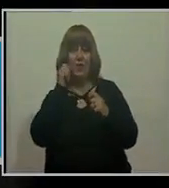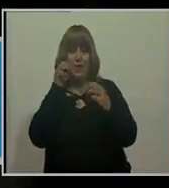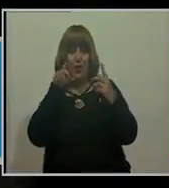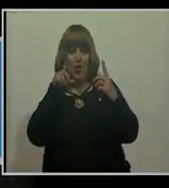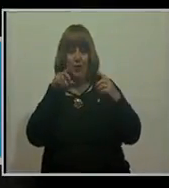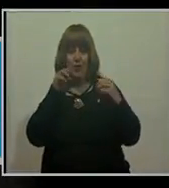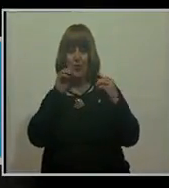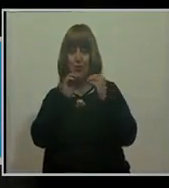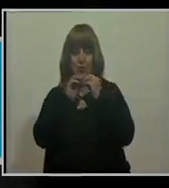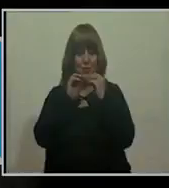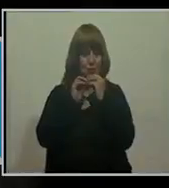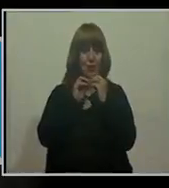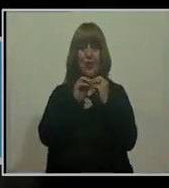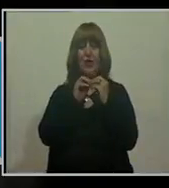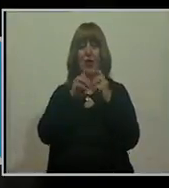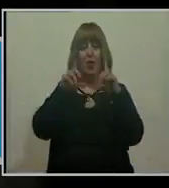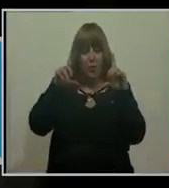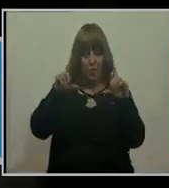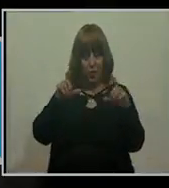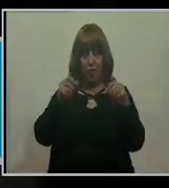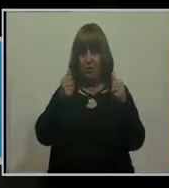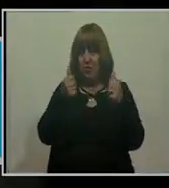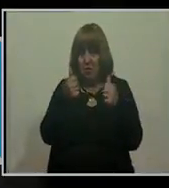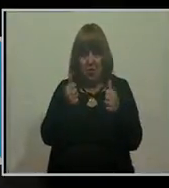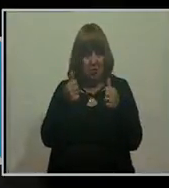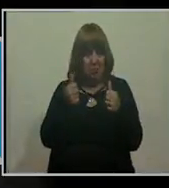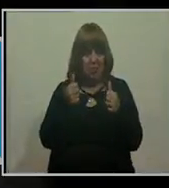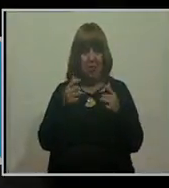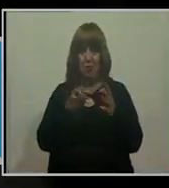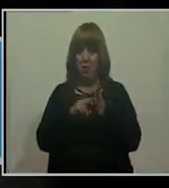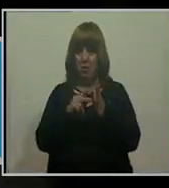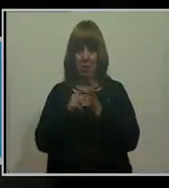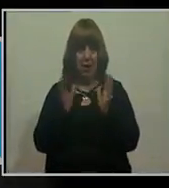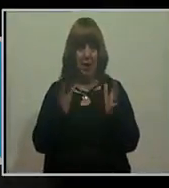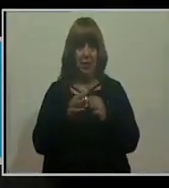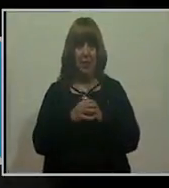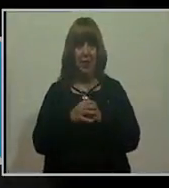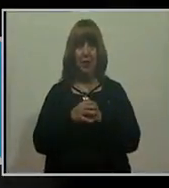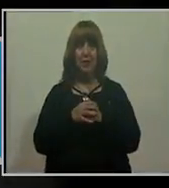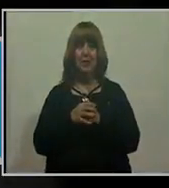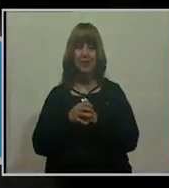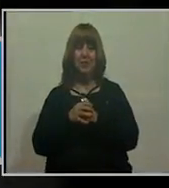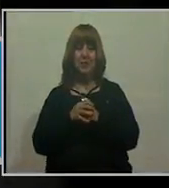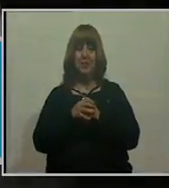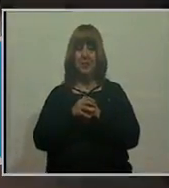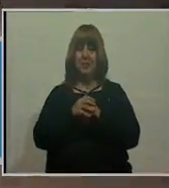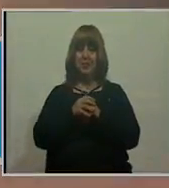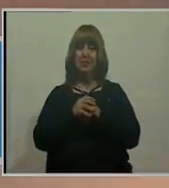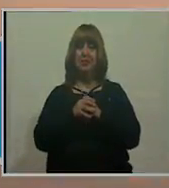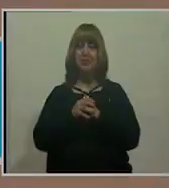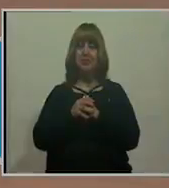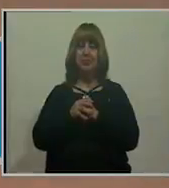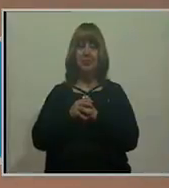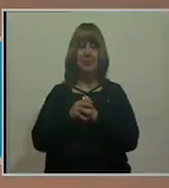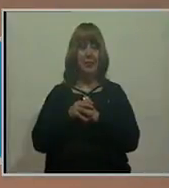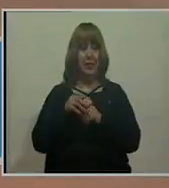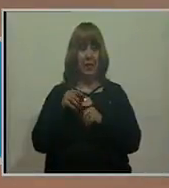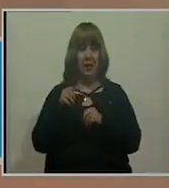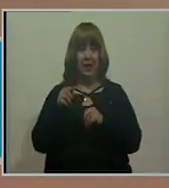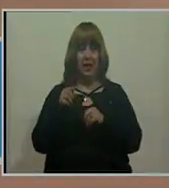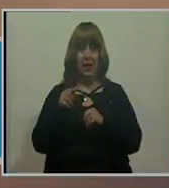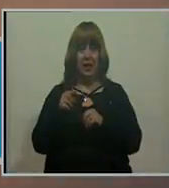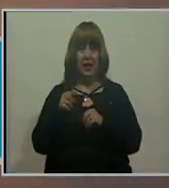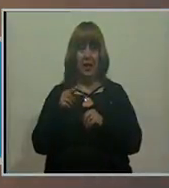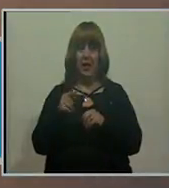Mirá lo que es ese beso. Mirá lo que es ese beso. Diría ella con esa boca tan redondita. Mirá lo que son las cosas, ¿no? ¿No? Ella hizo la canción del Mundial